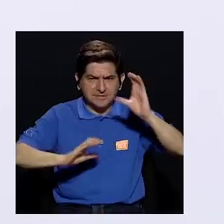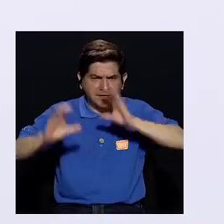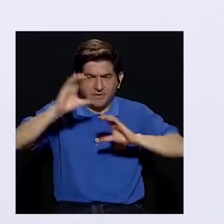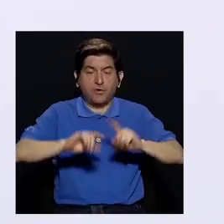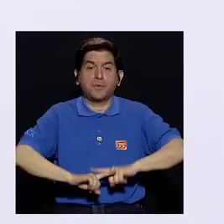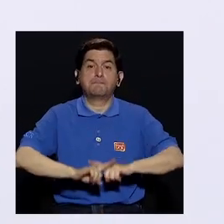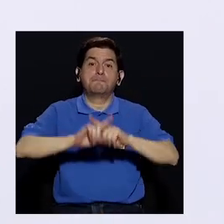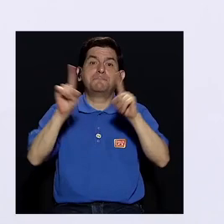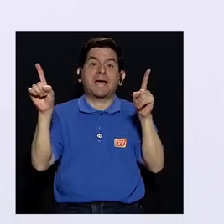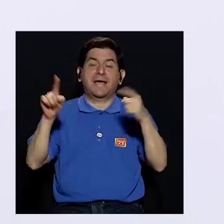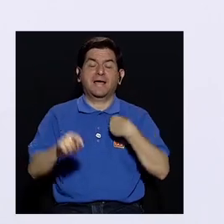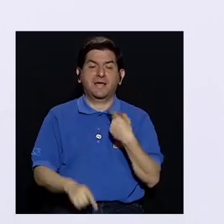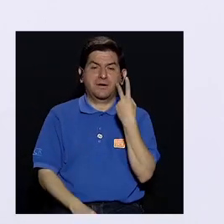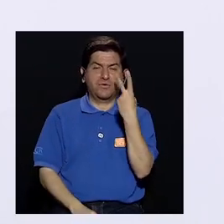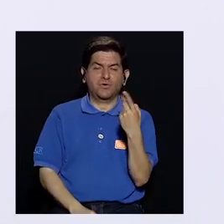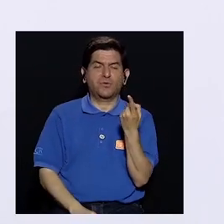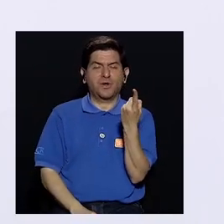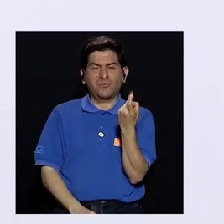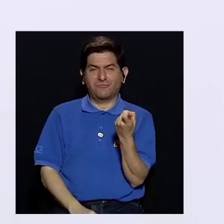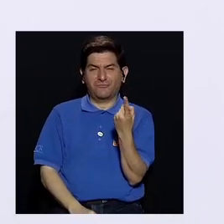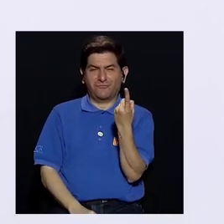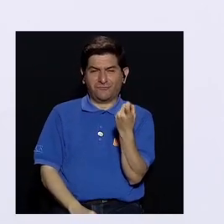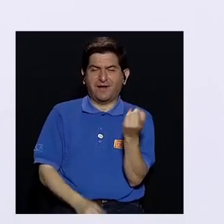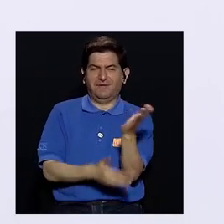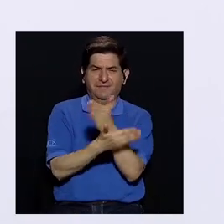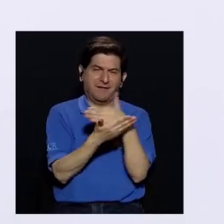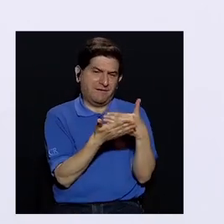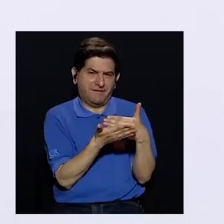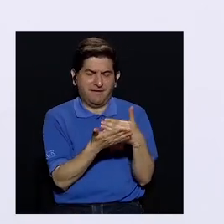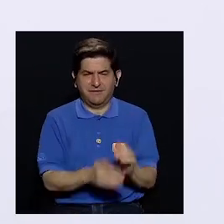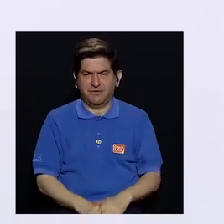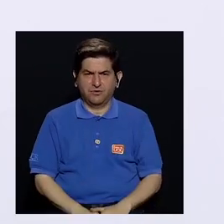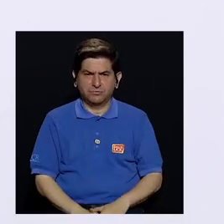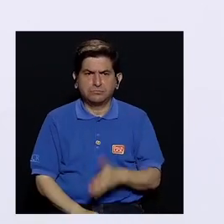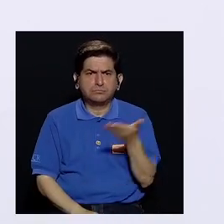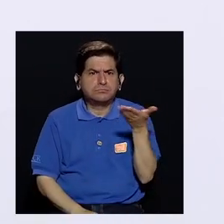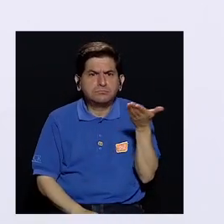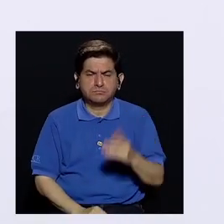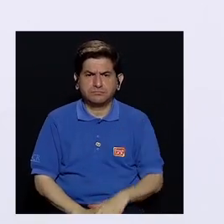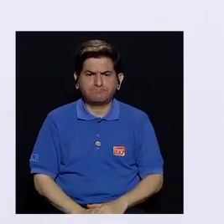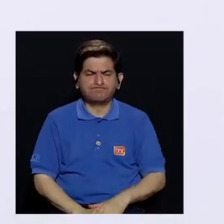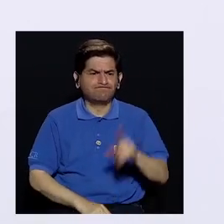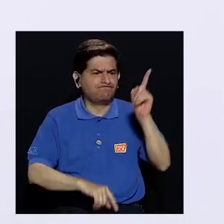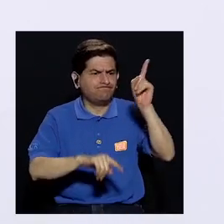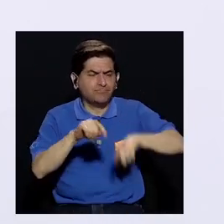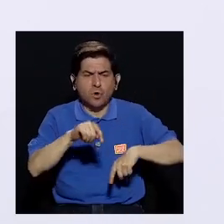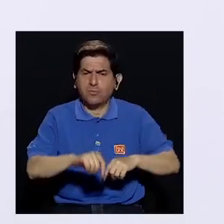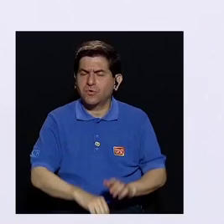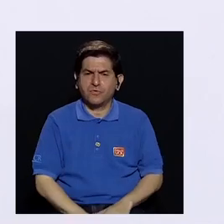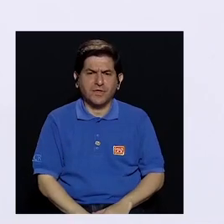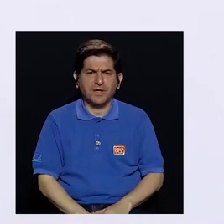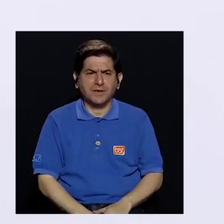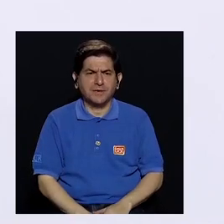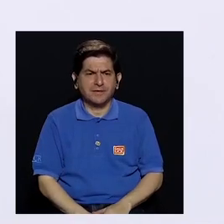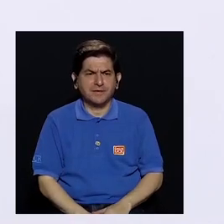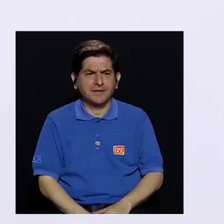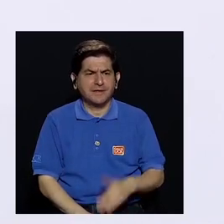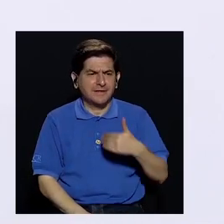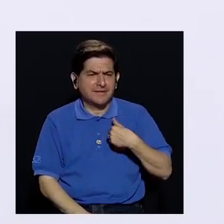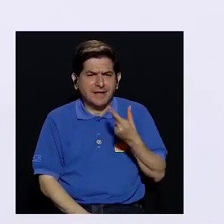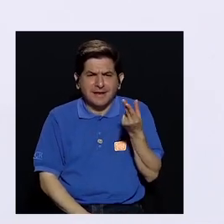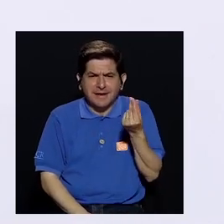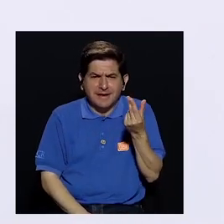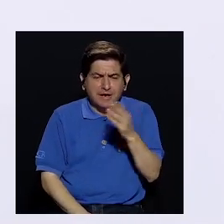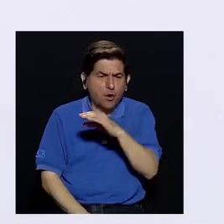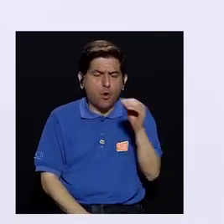deberían apoyar mucho el desarrollo científico pero ahí yo veo una falencia de que